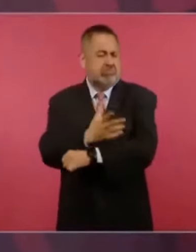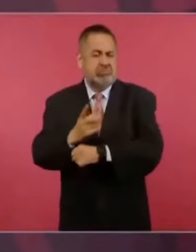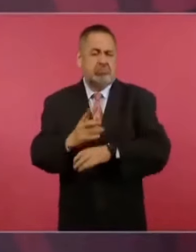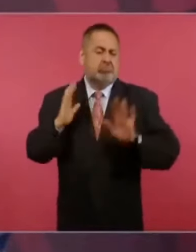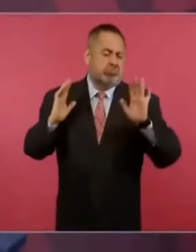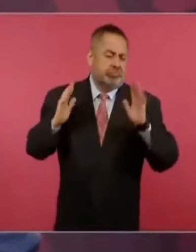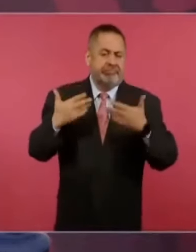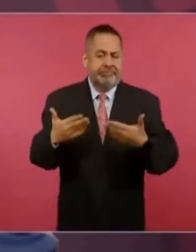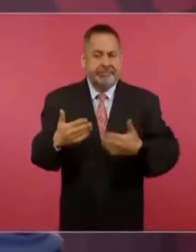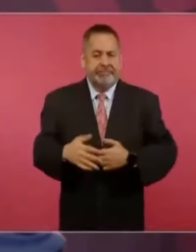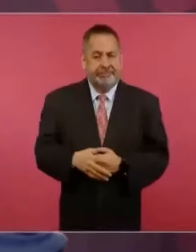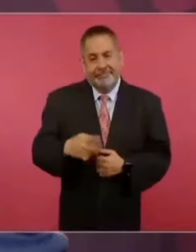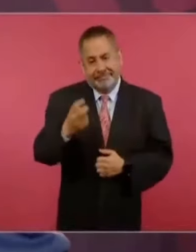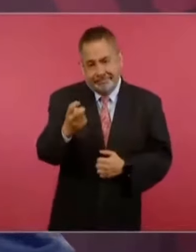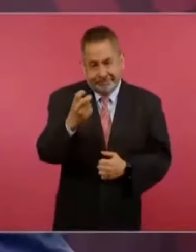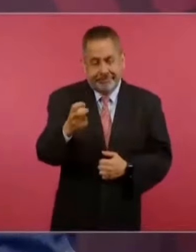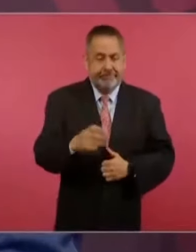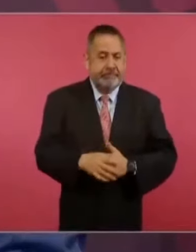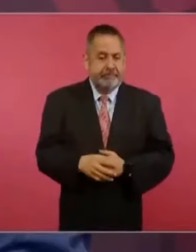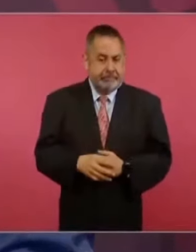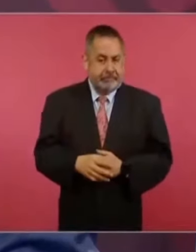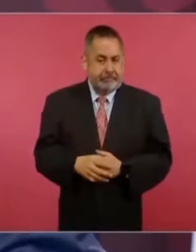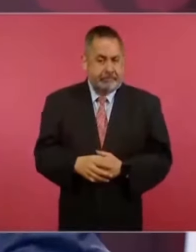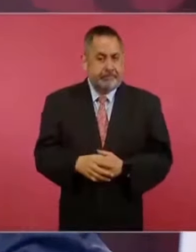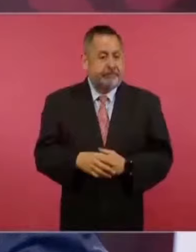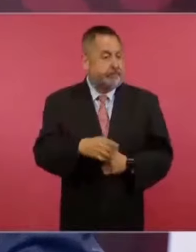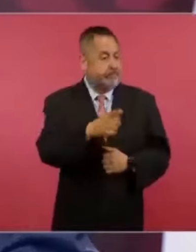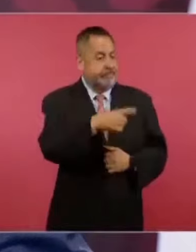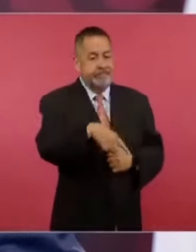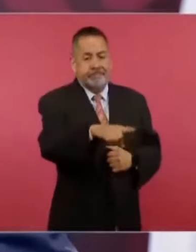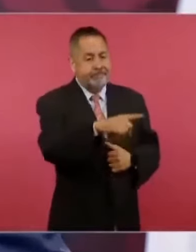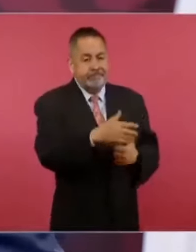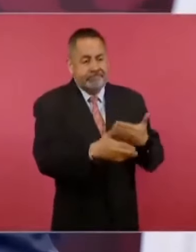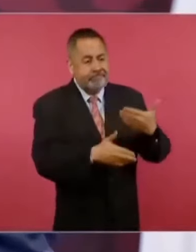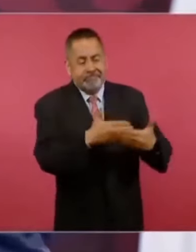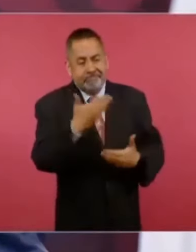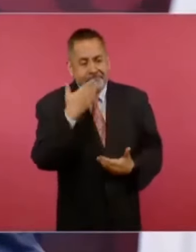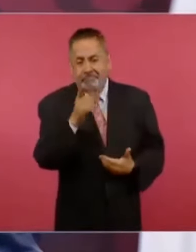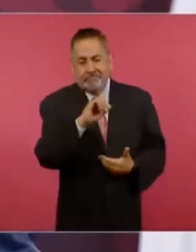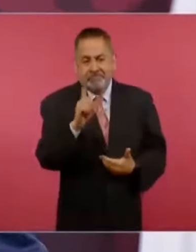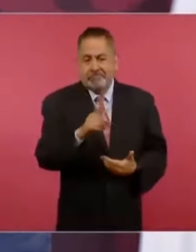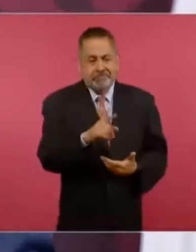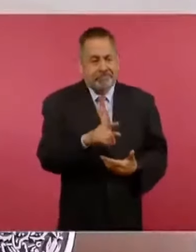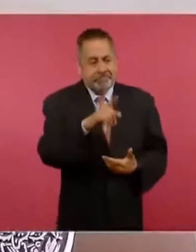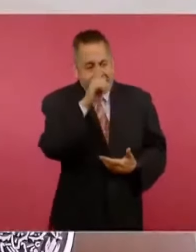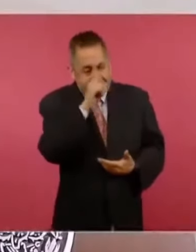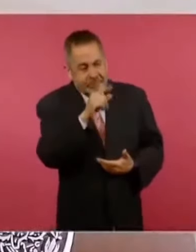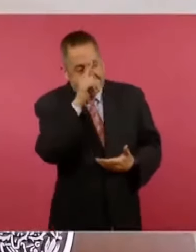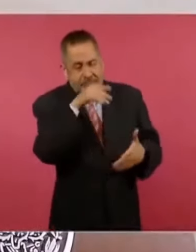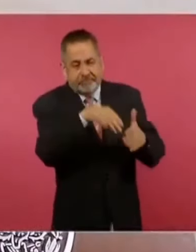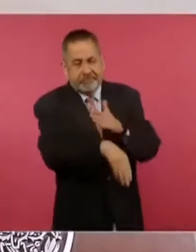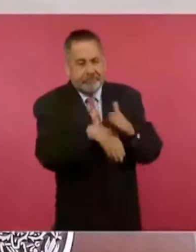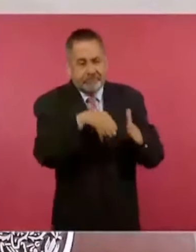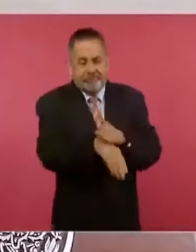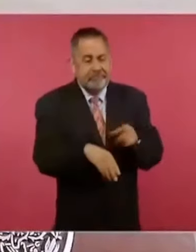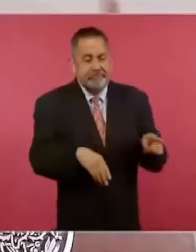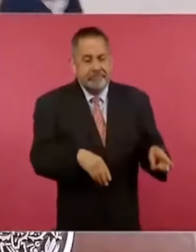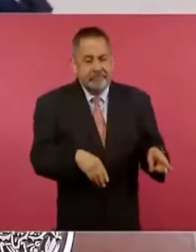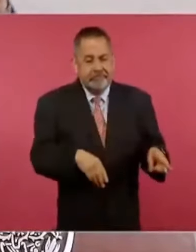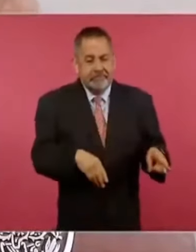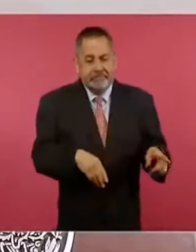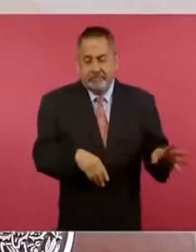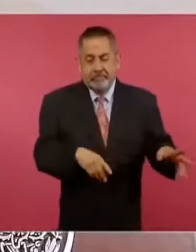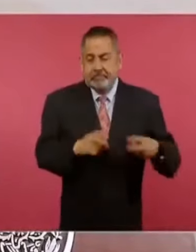Y lo otro, por lo que no han avanzado nuestros adversarios en toda